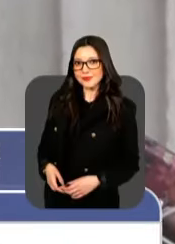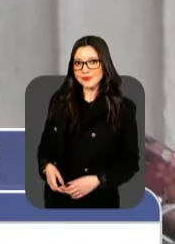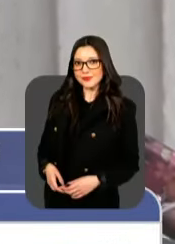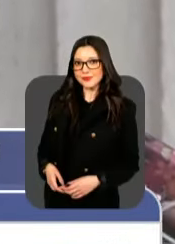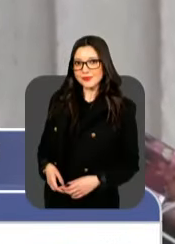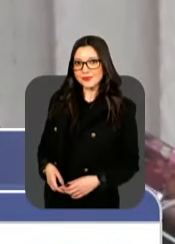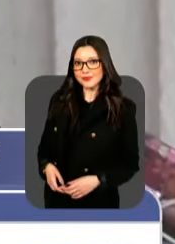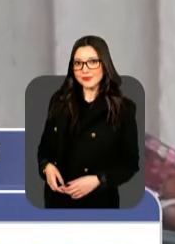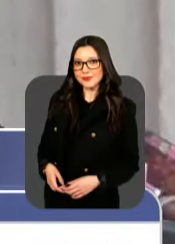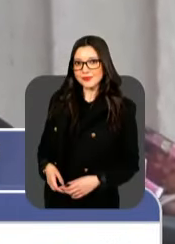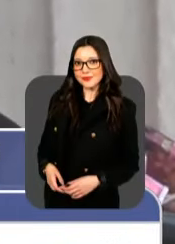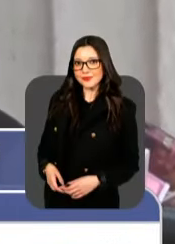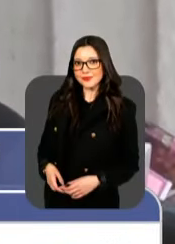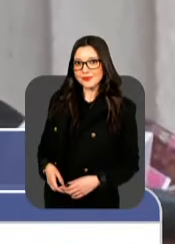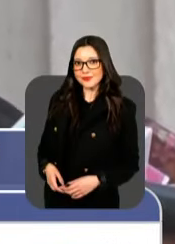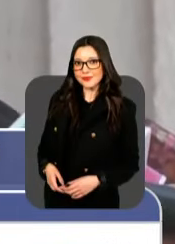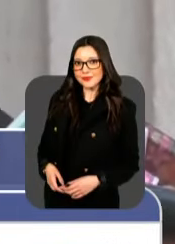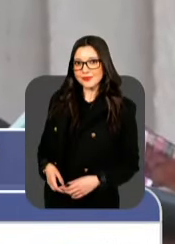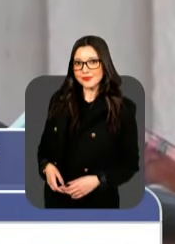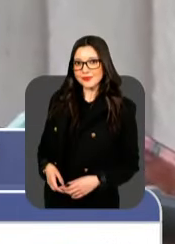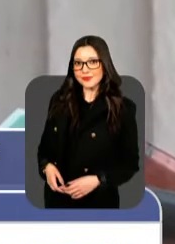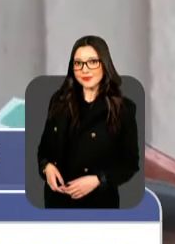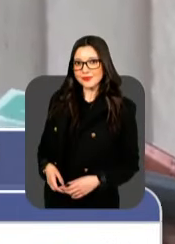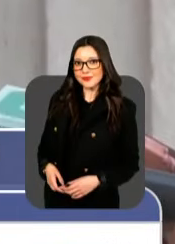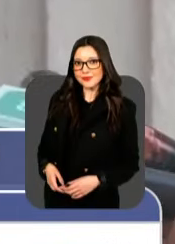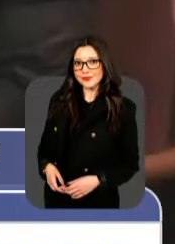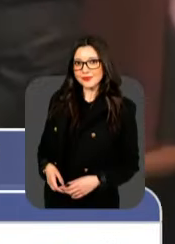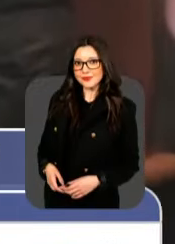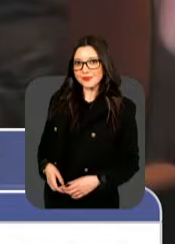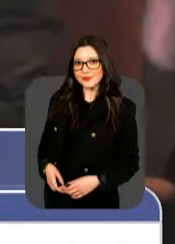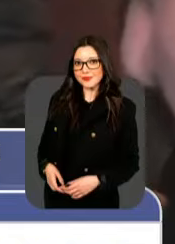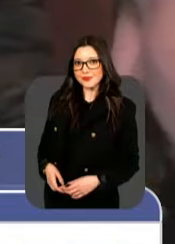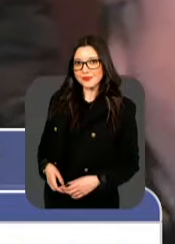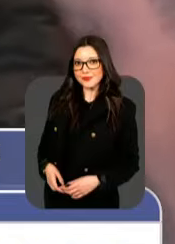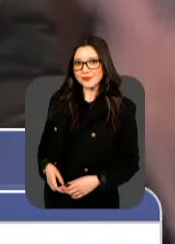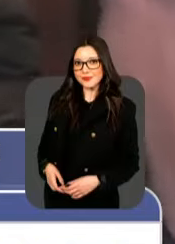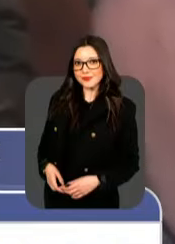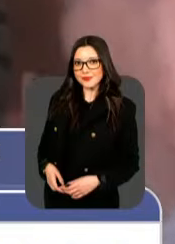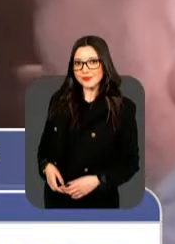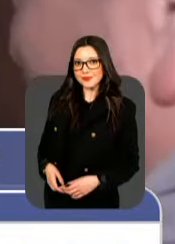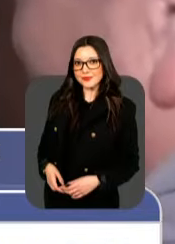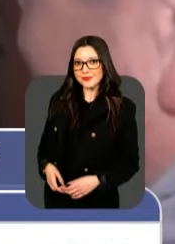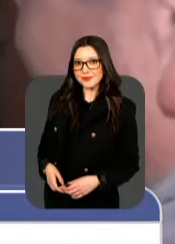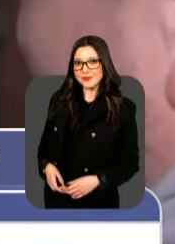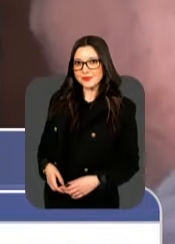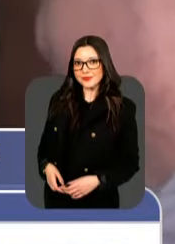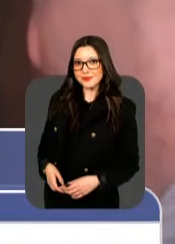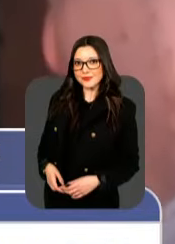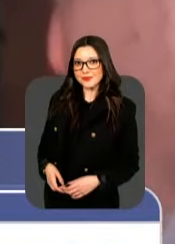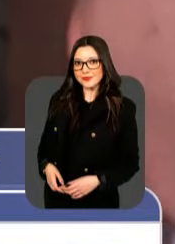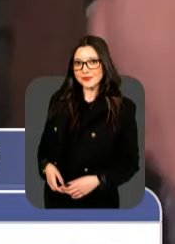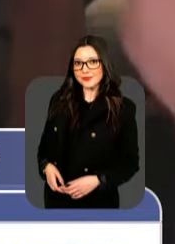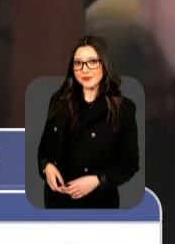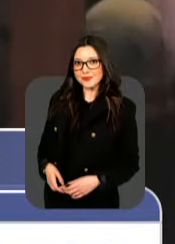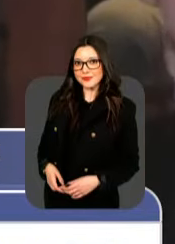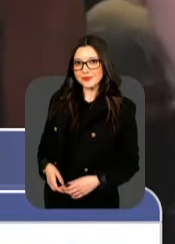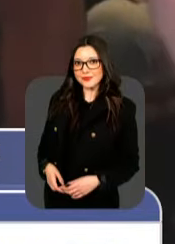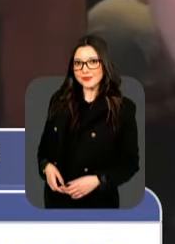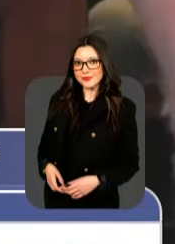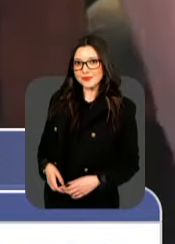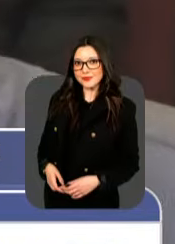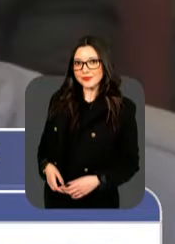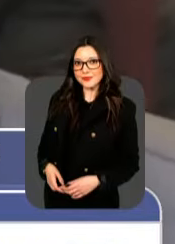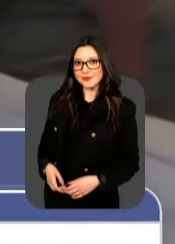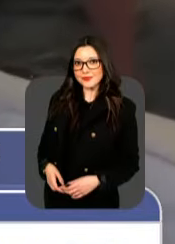respecto a cómo el Ejecutivo ha llevado a cabo, ¿no?, esta situación, considerando esta vocería que realiza el presidente